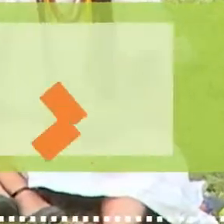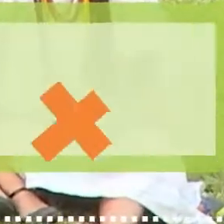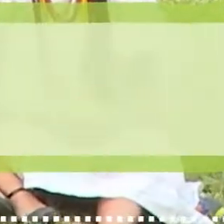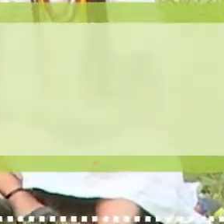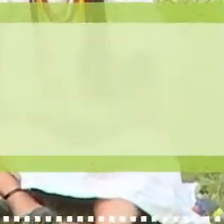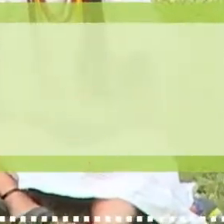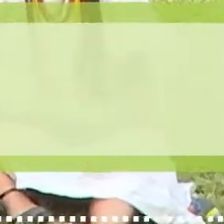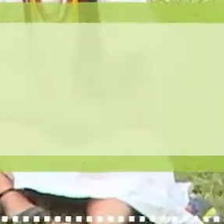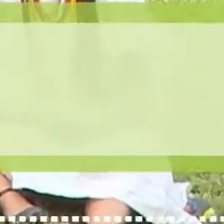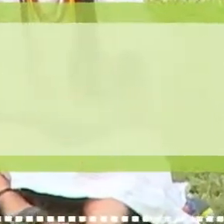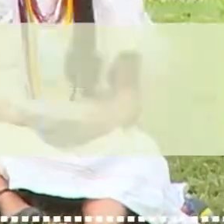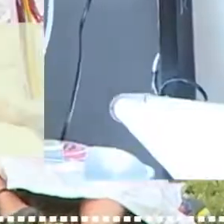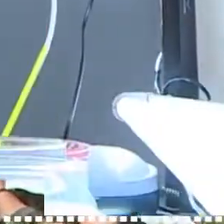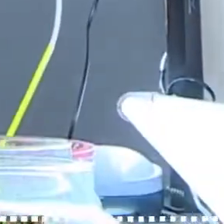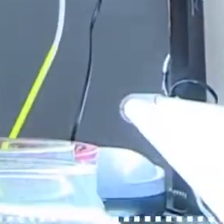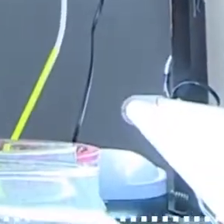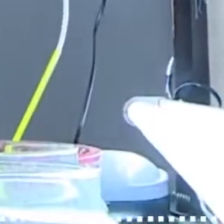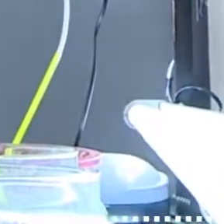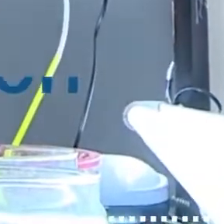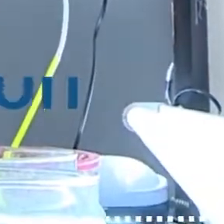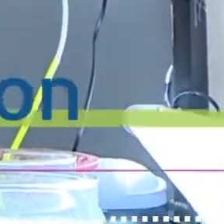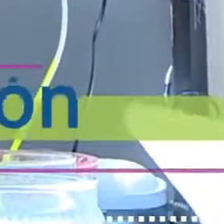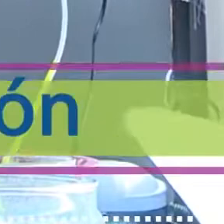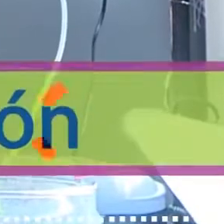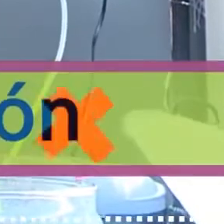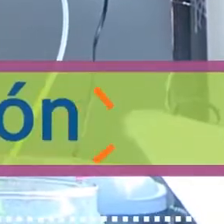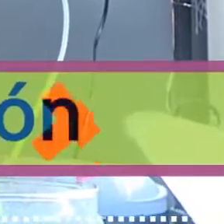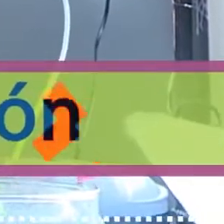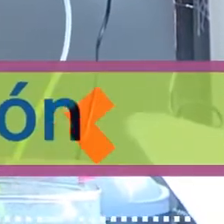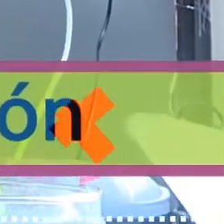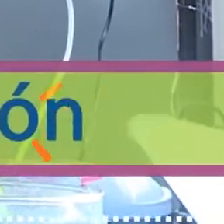Por una universidad más incluyente e innovadora.